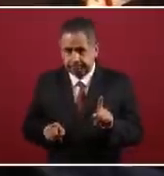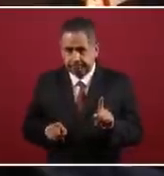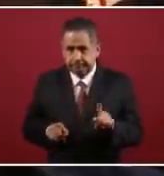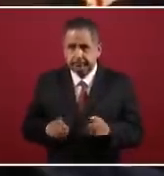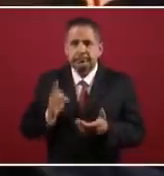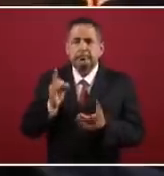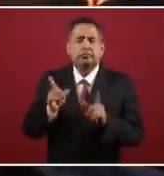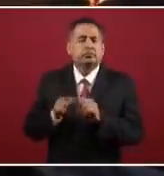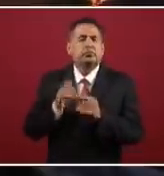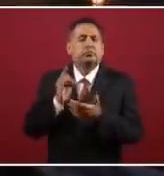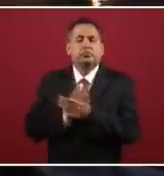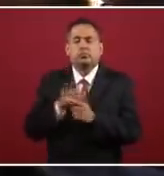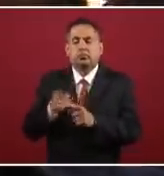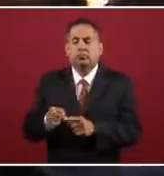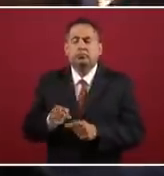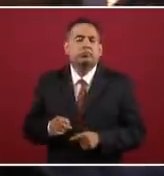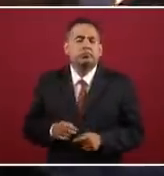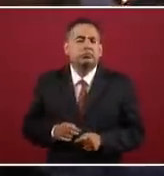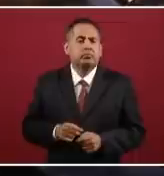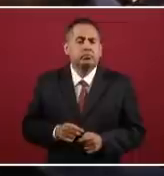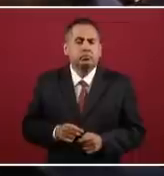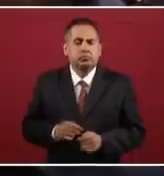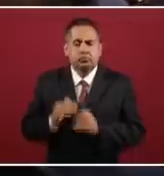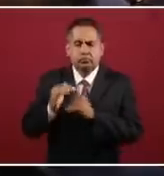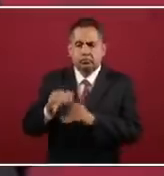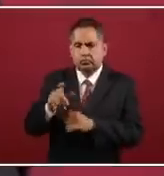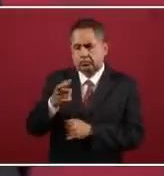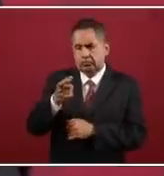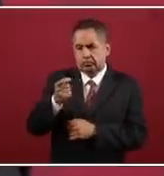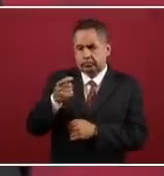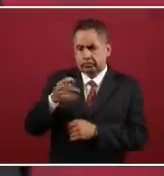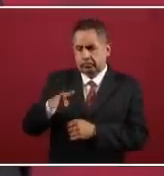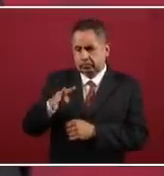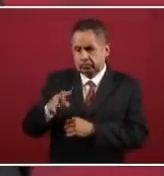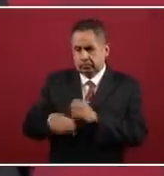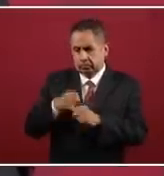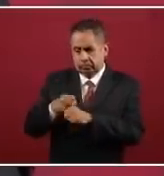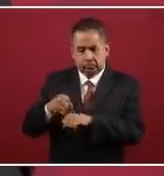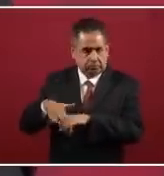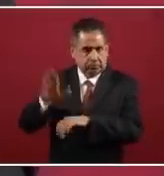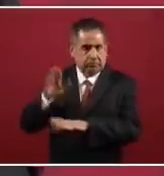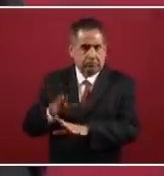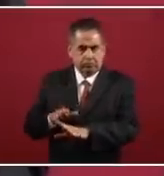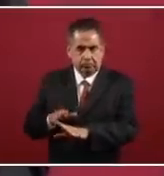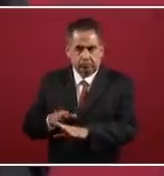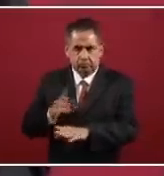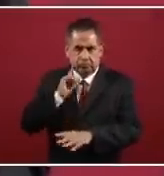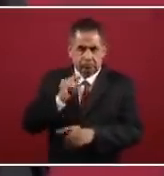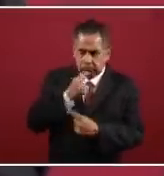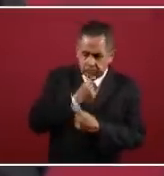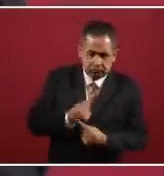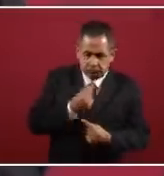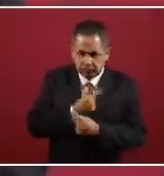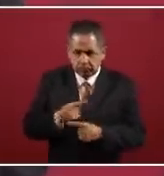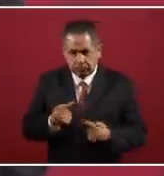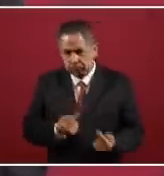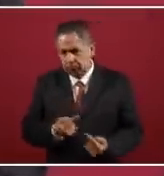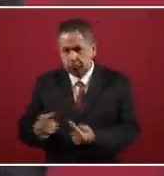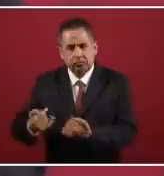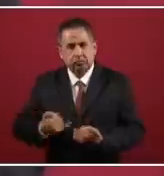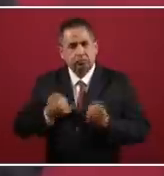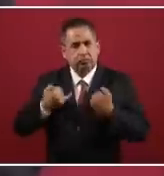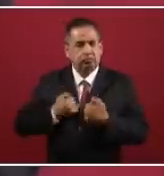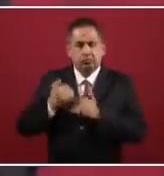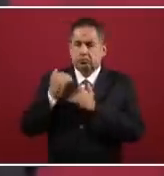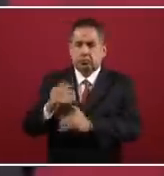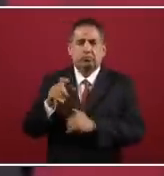solo es hasta 29 años. Es niñas, niños y jóvenes